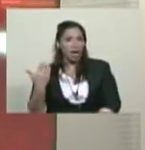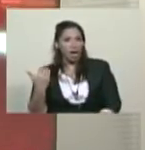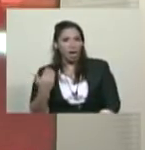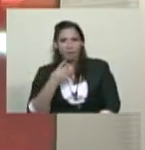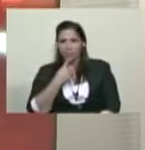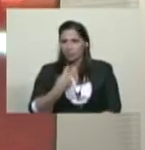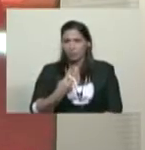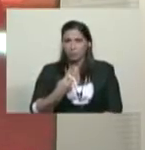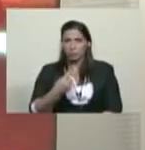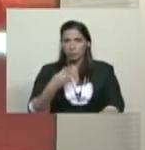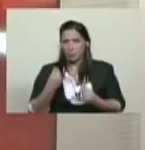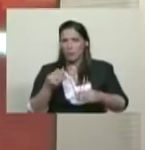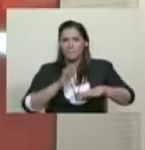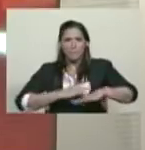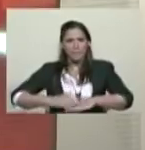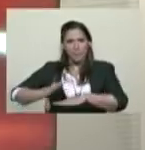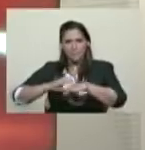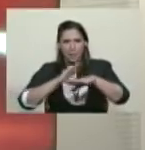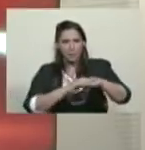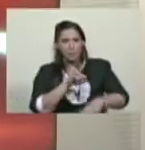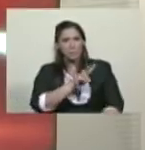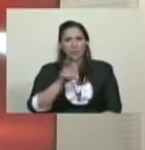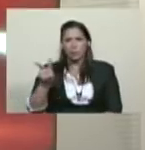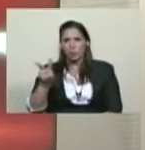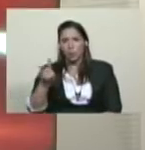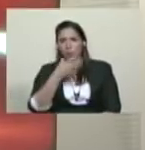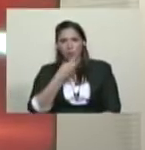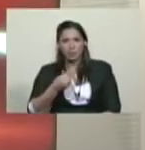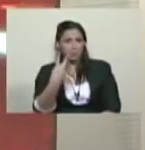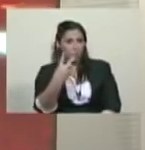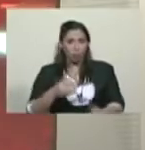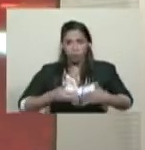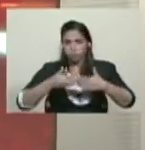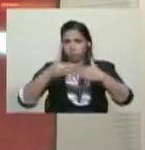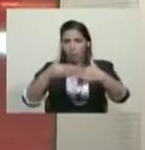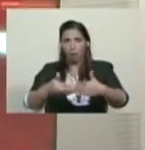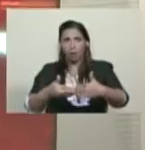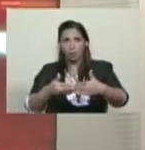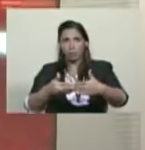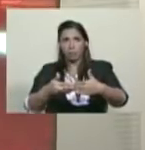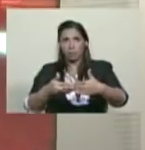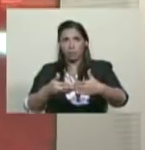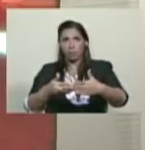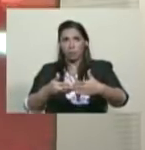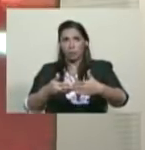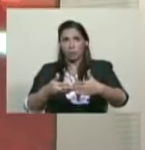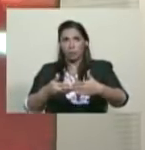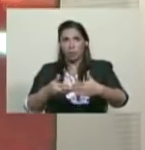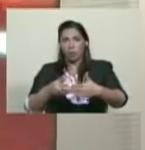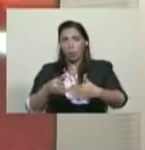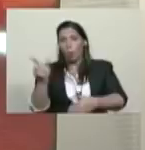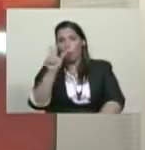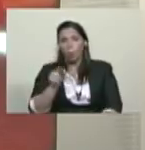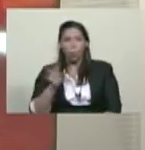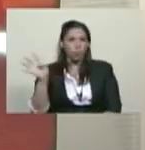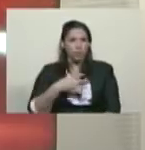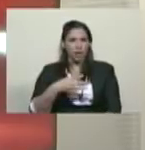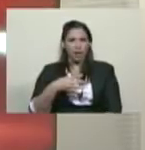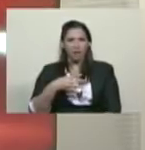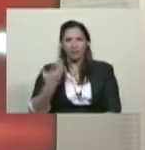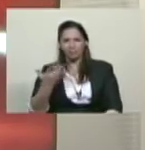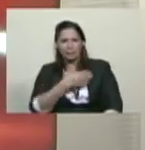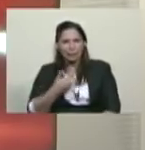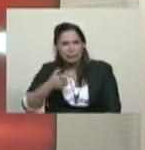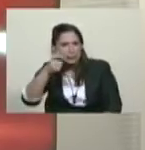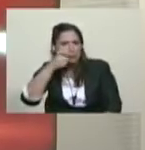ese hecho suscitado exactamente el 22 de diciembre con dos buques contratados por la República Cooperativa de Guyana que invadieron territorio venezolano.